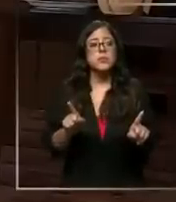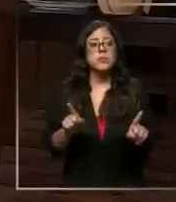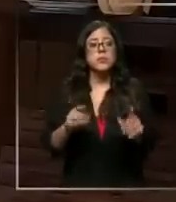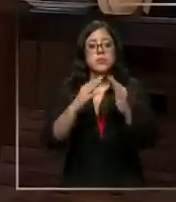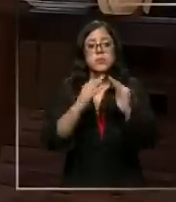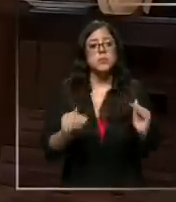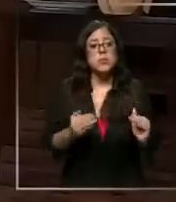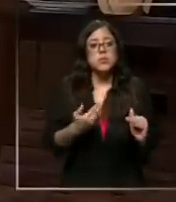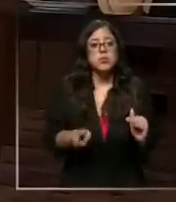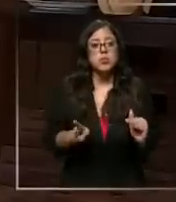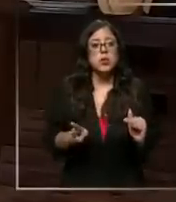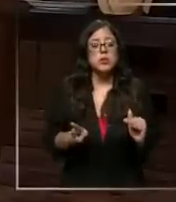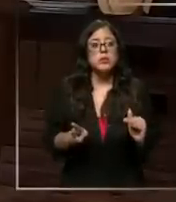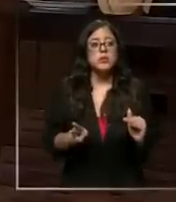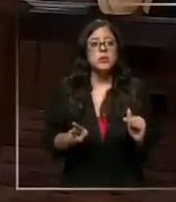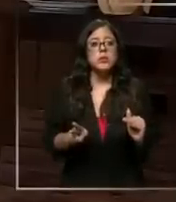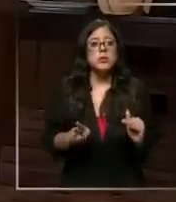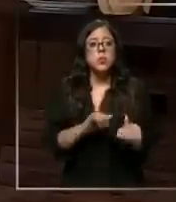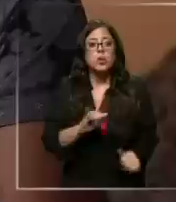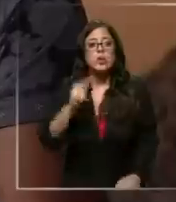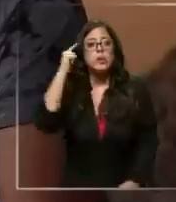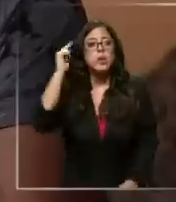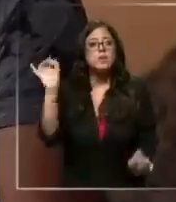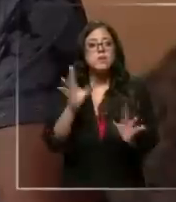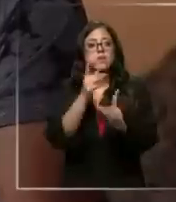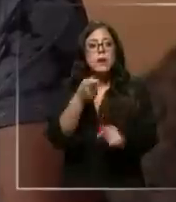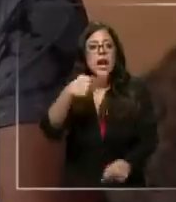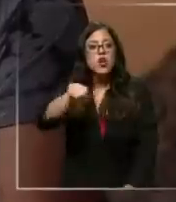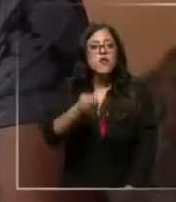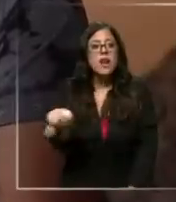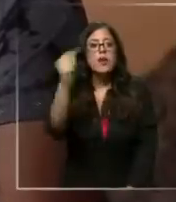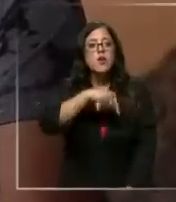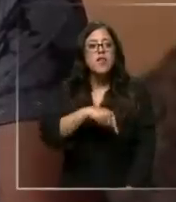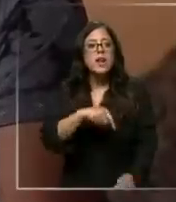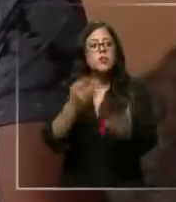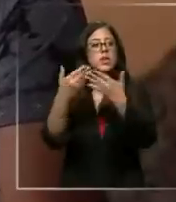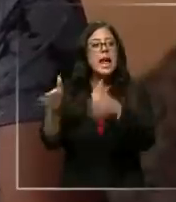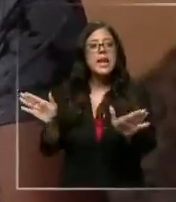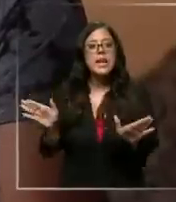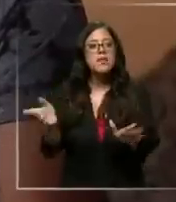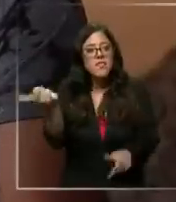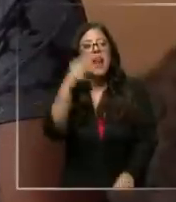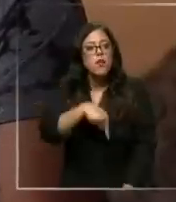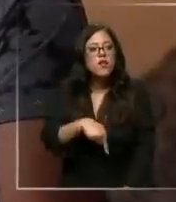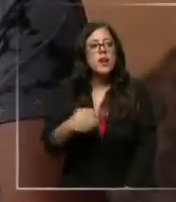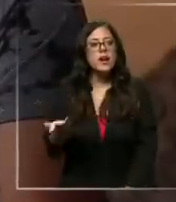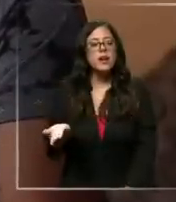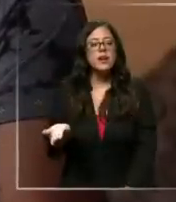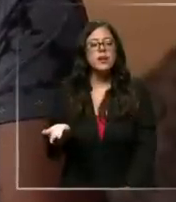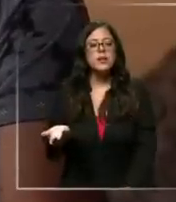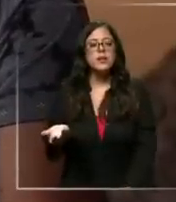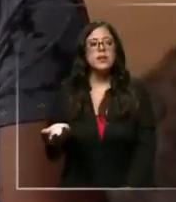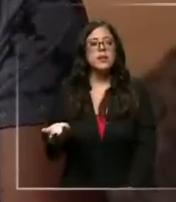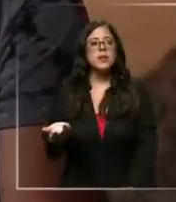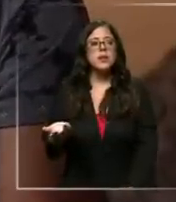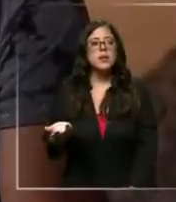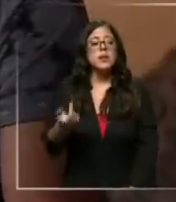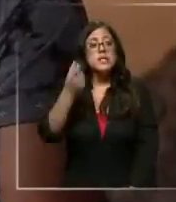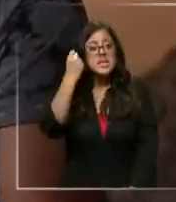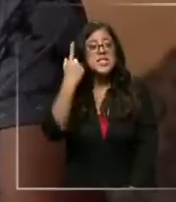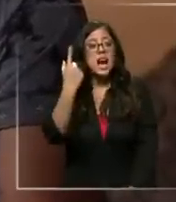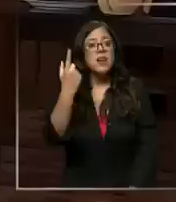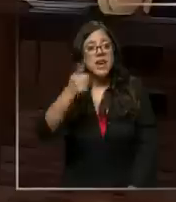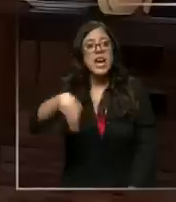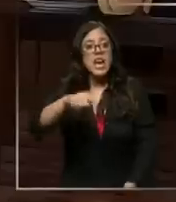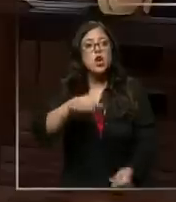en su casa porque siempre estaba pensando irán a volver Ya que están sueltos irán a volver y uno ya sabe cómo